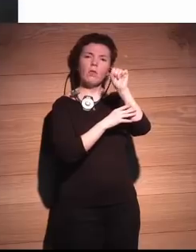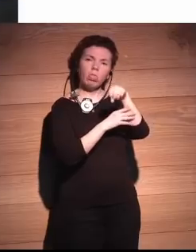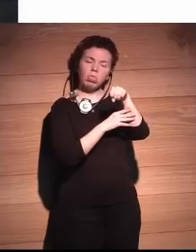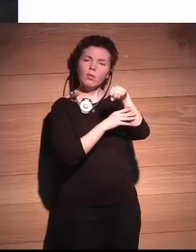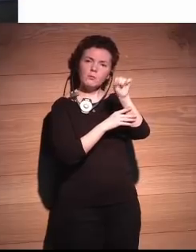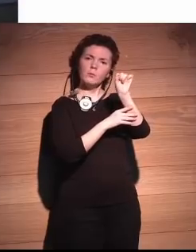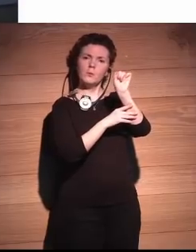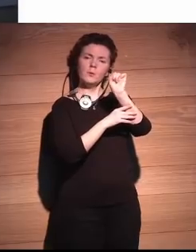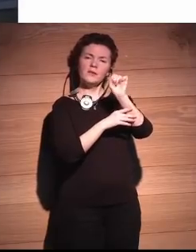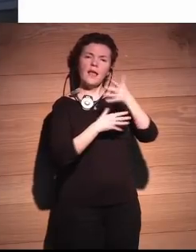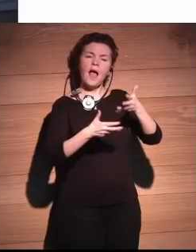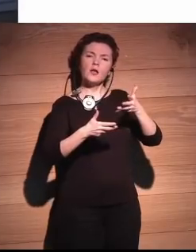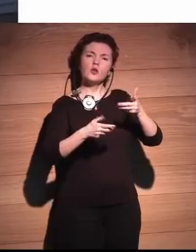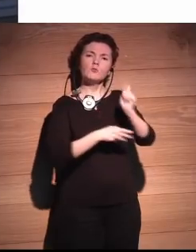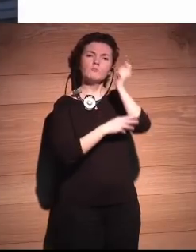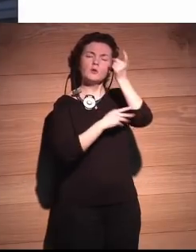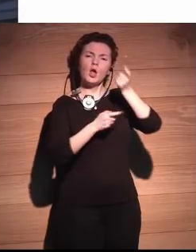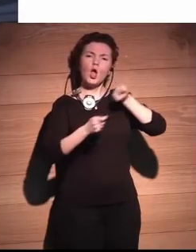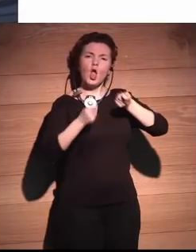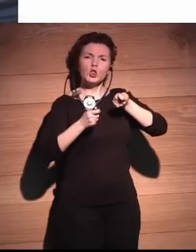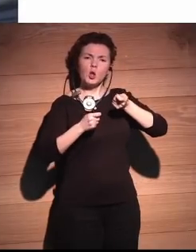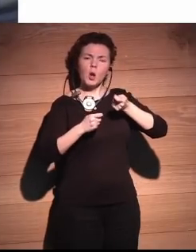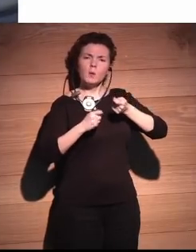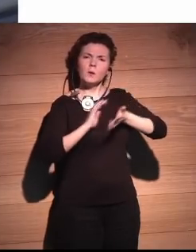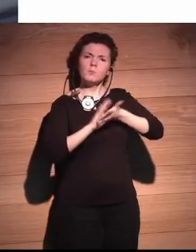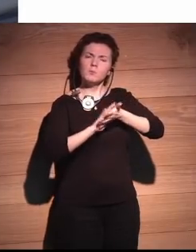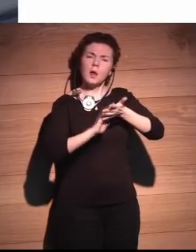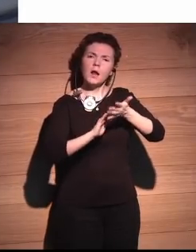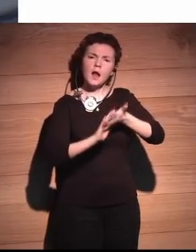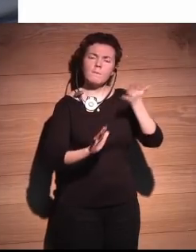ganando un control motor de una forma bastante rápida.